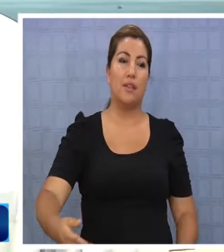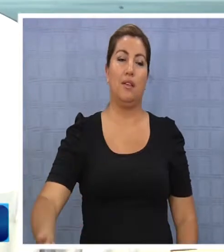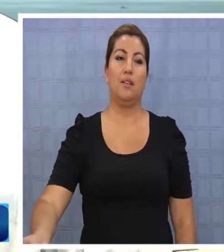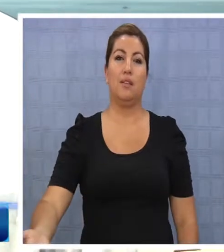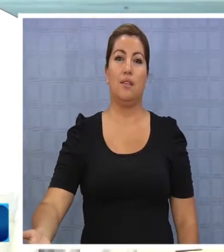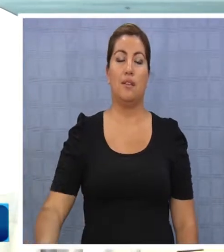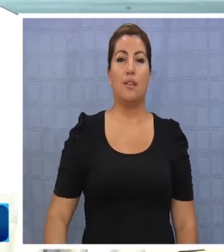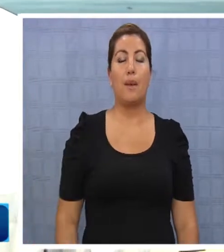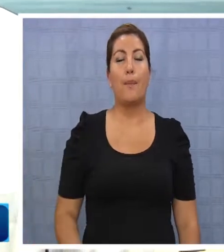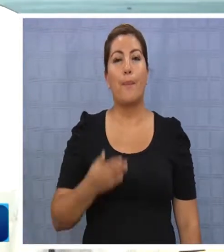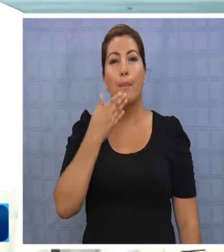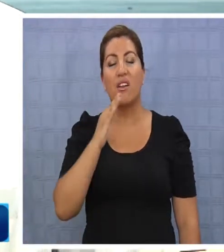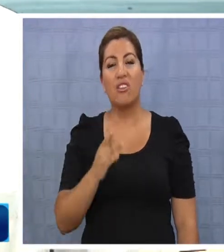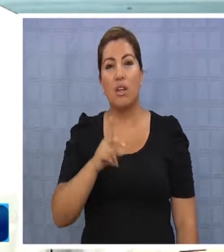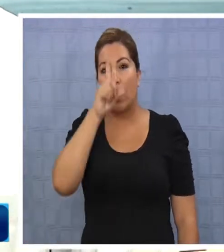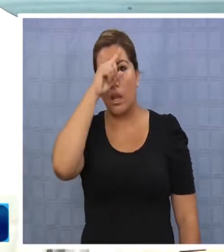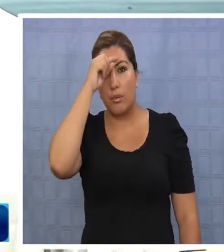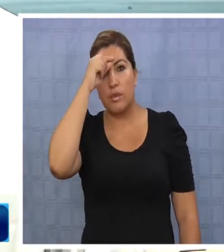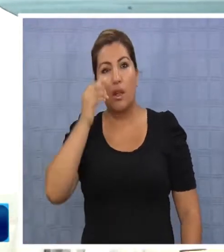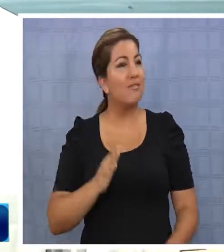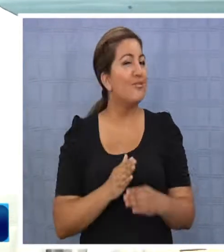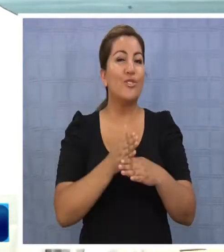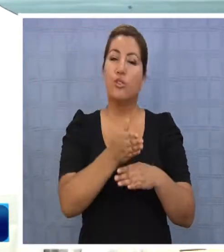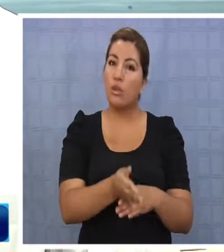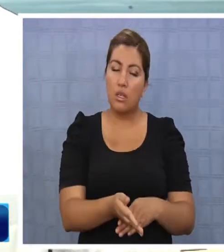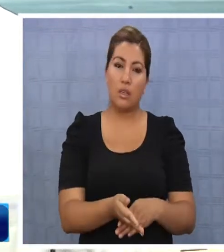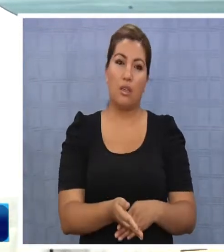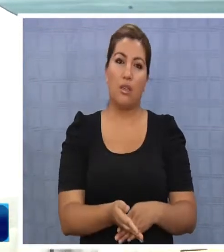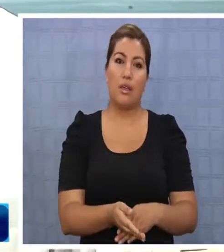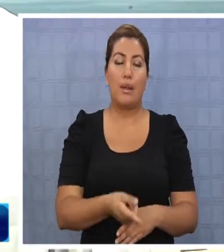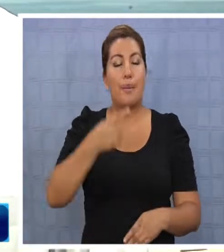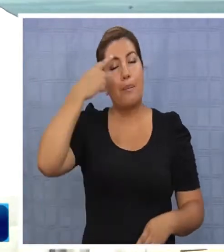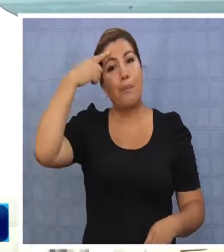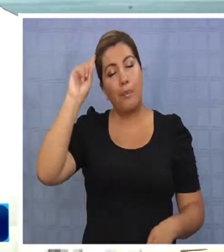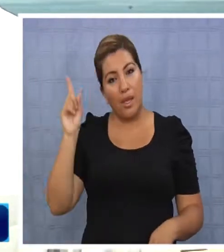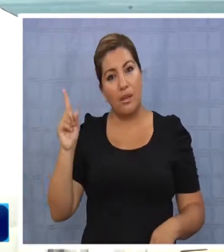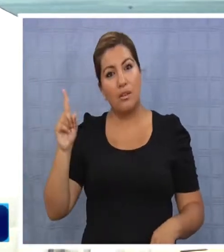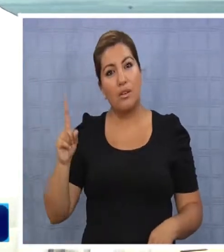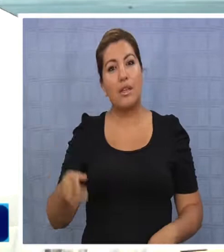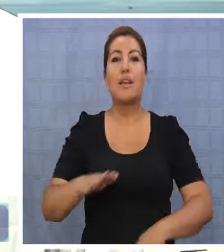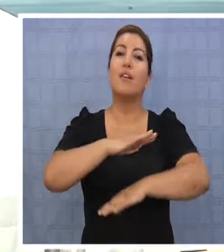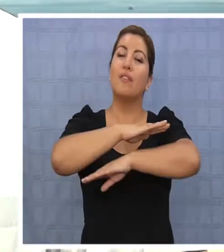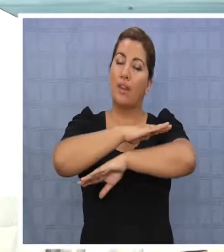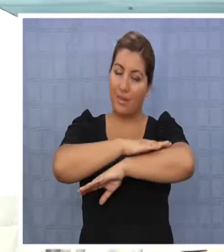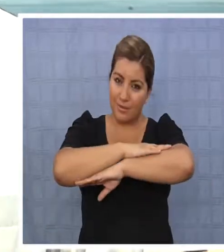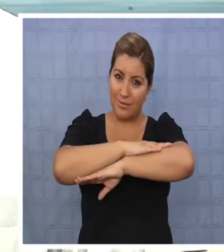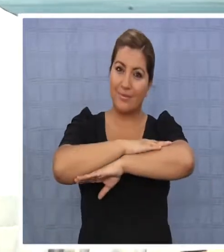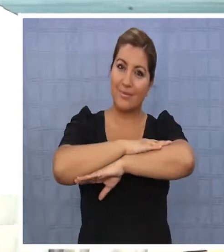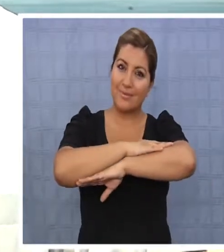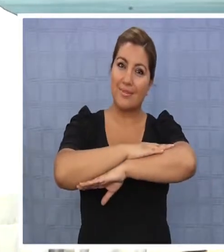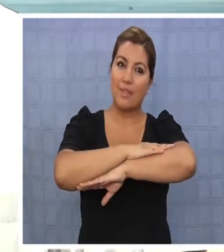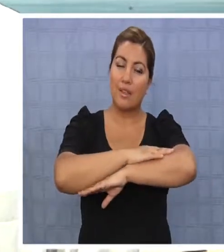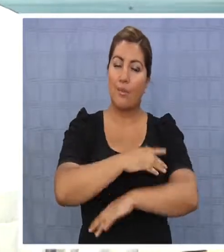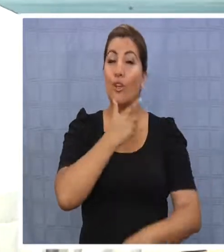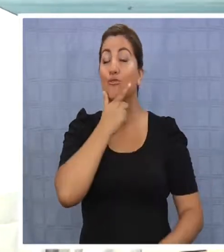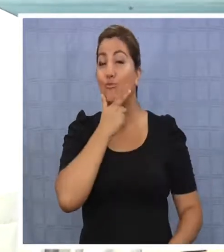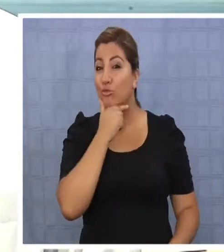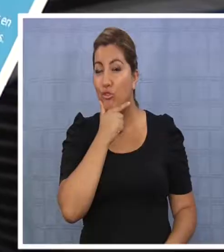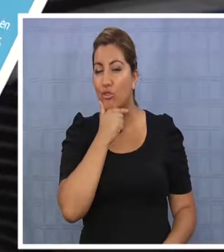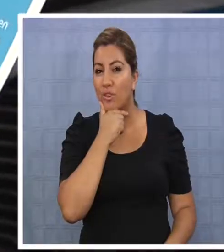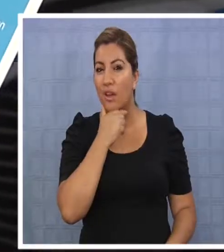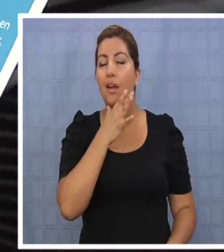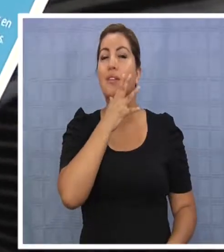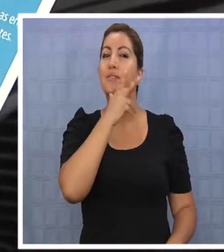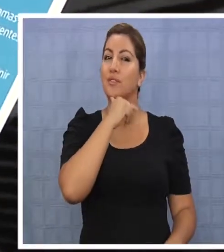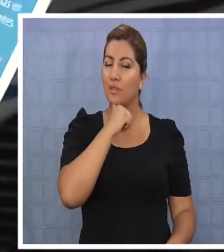mensaje acá claro es tratar de evitar los servicios de urgencia, tratar de no llegar a requerir y demandar una atención de urgencia. Sin duda